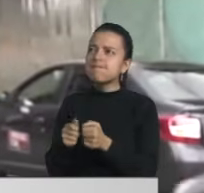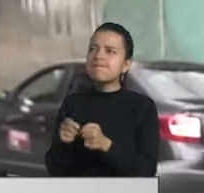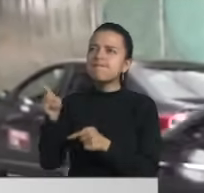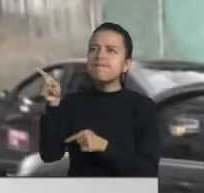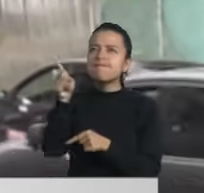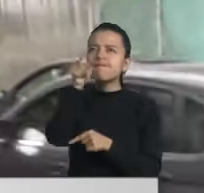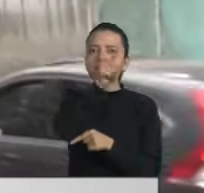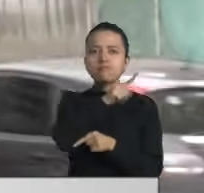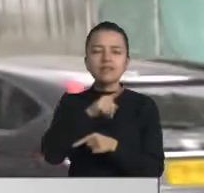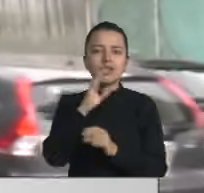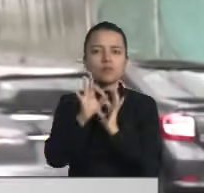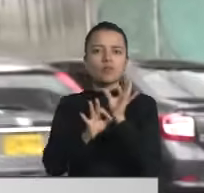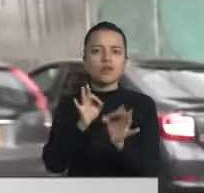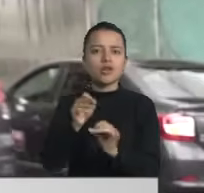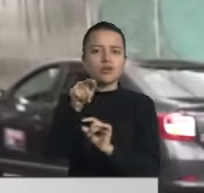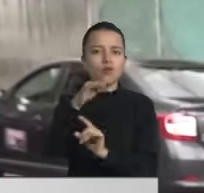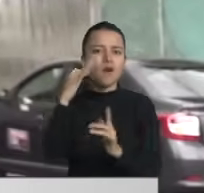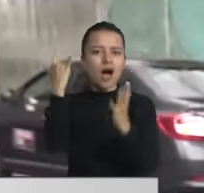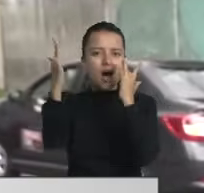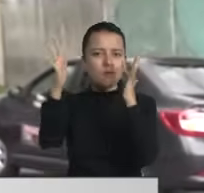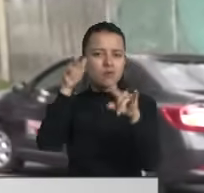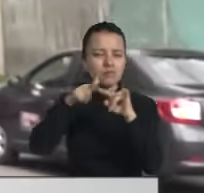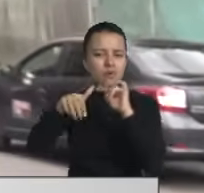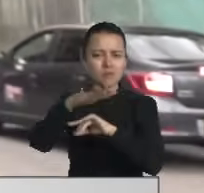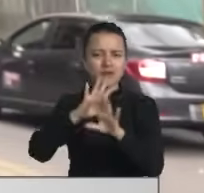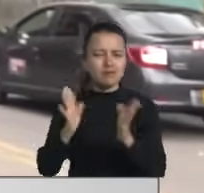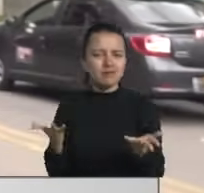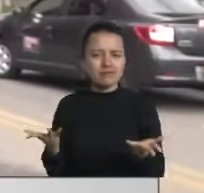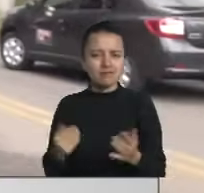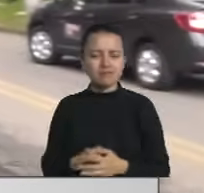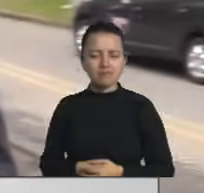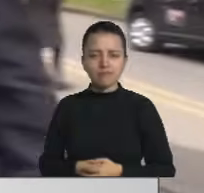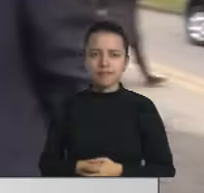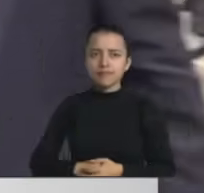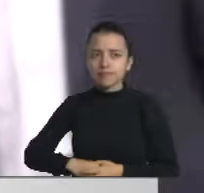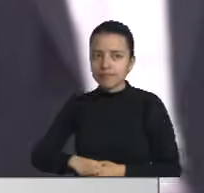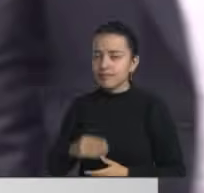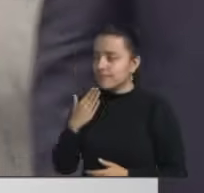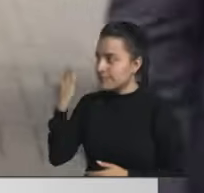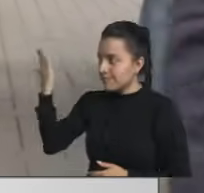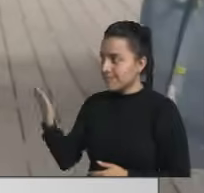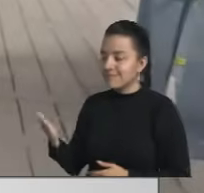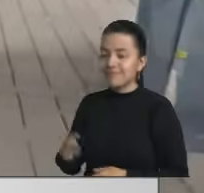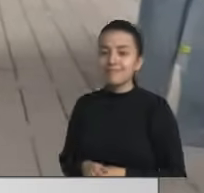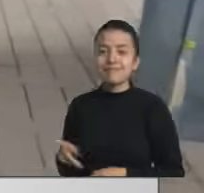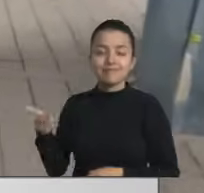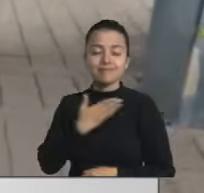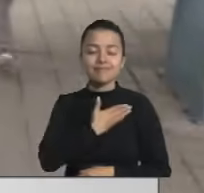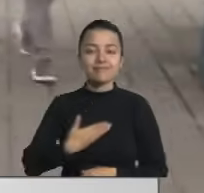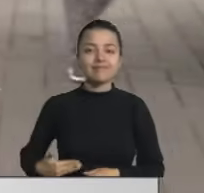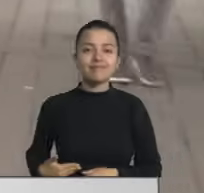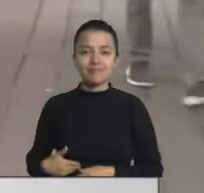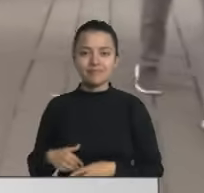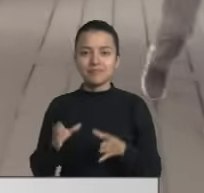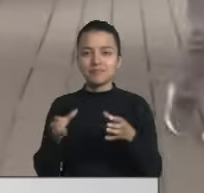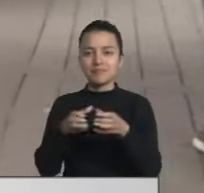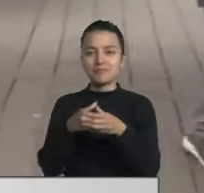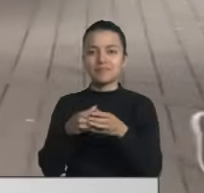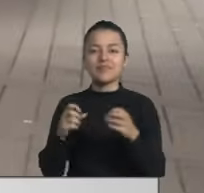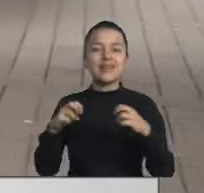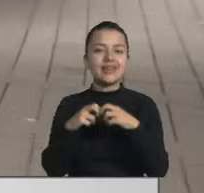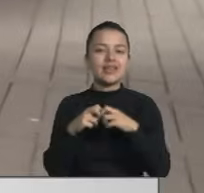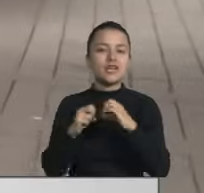afectar el medio ambiente y protegiendo todo el entorno. Presidente, muchísimas gracias. Pero es el presidente del Grupo de Energía de Bogotá, Juan Ricardo Ortega, tratando